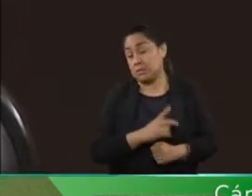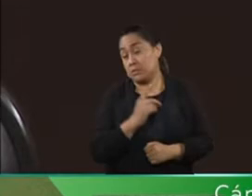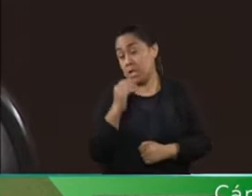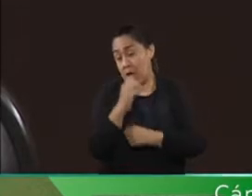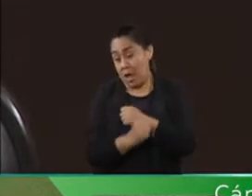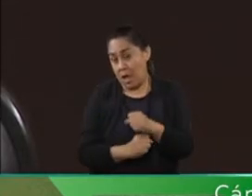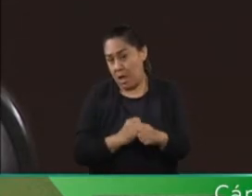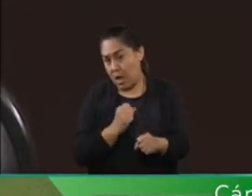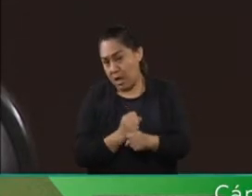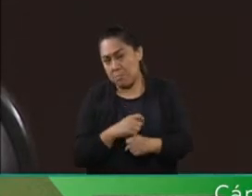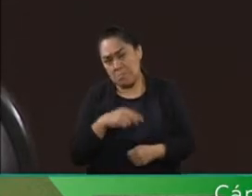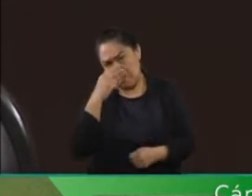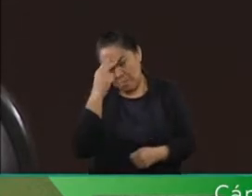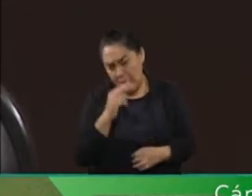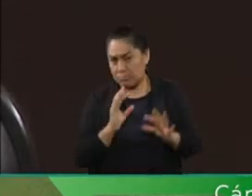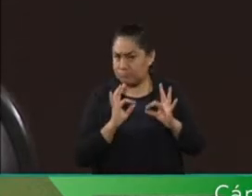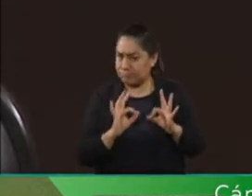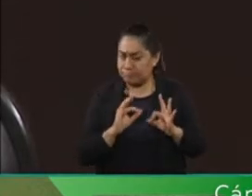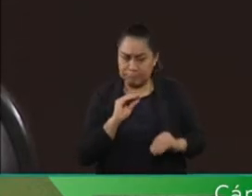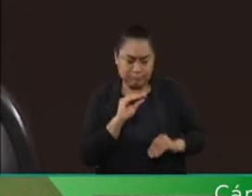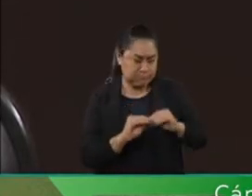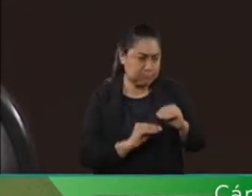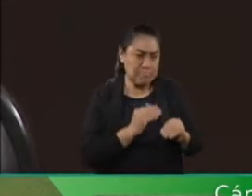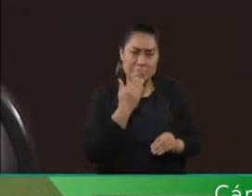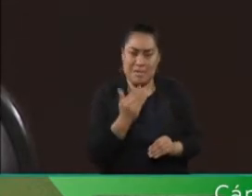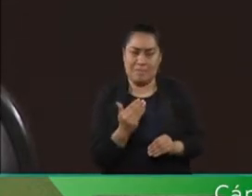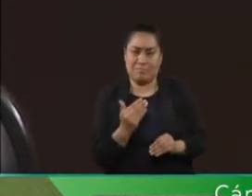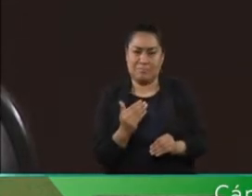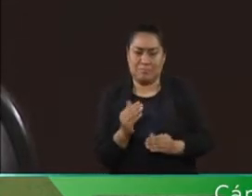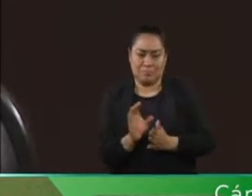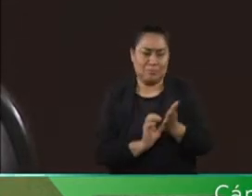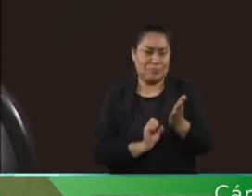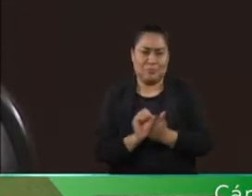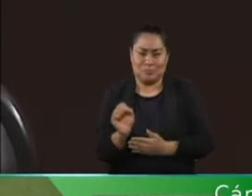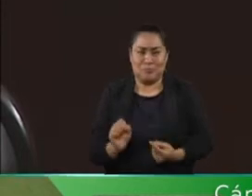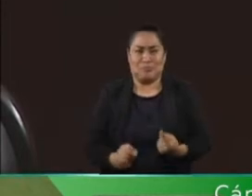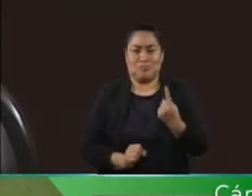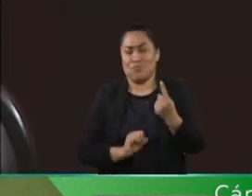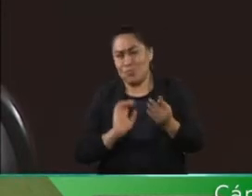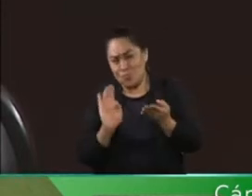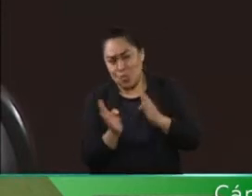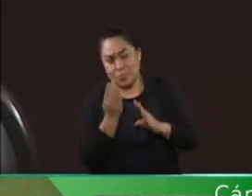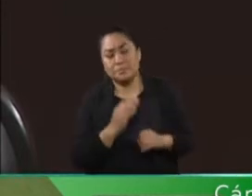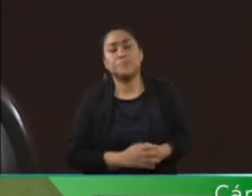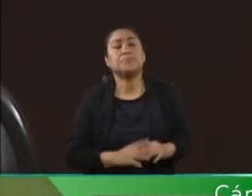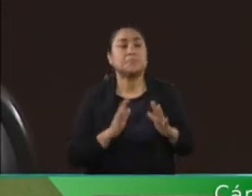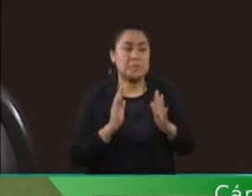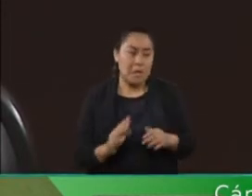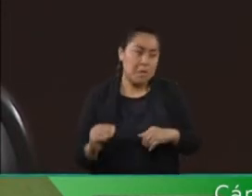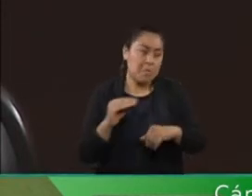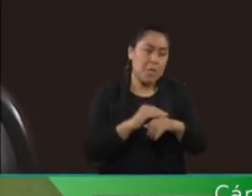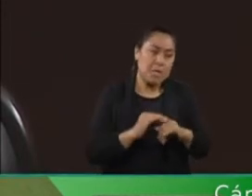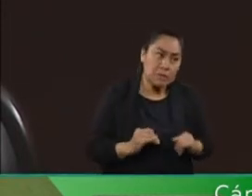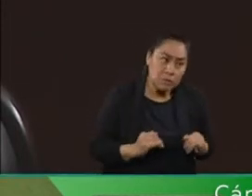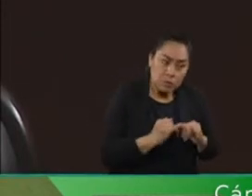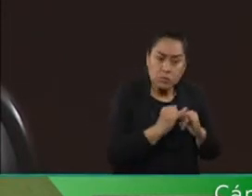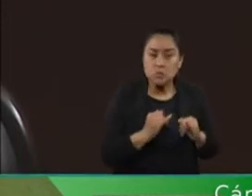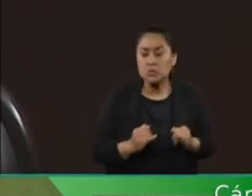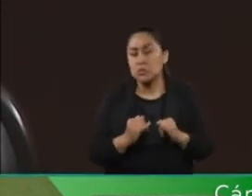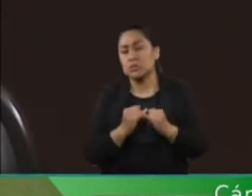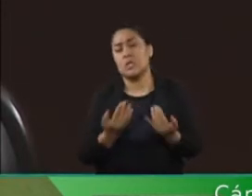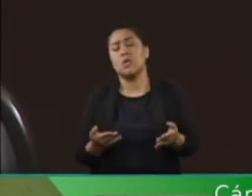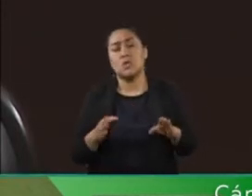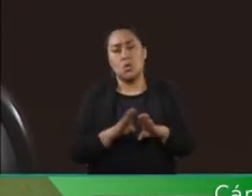ha estado a la vanguardia del constitucionalismo social en el mundo y hemos establecido instituciones, mecanismos y